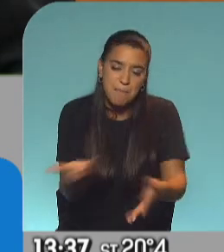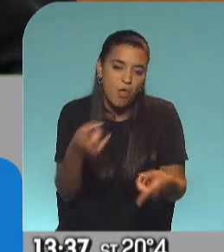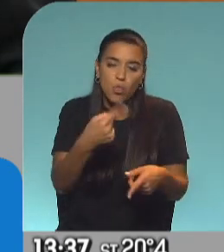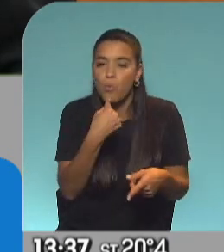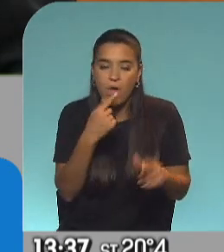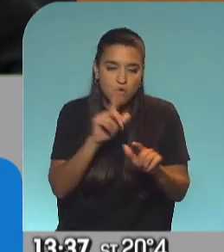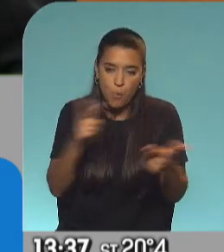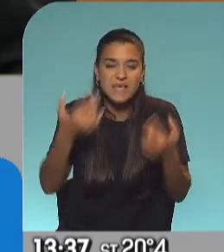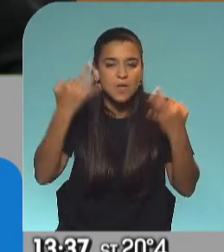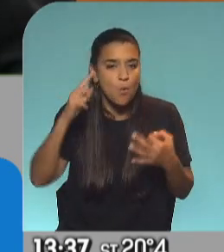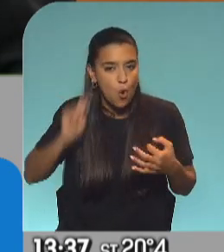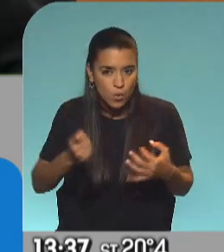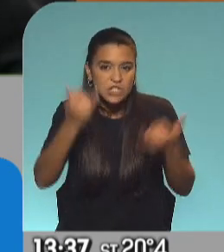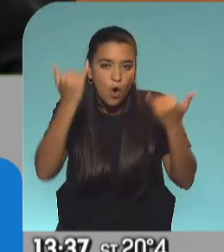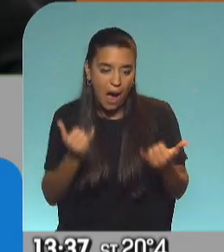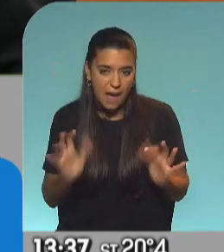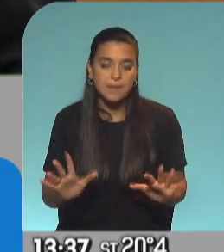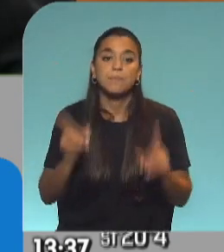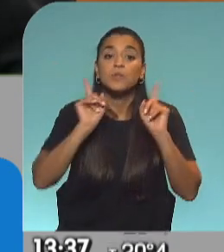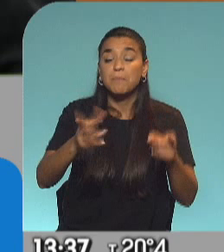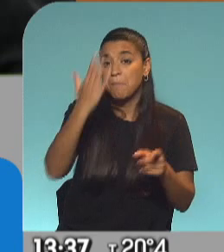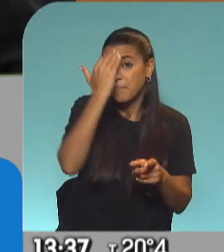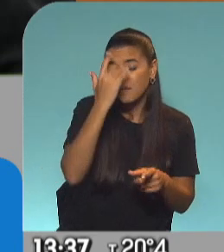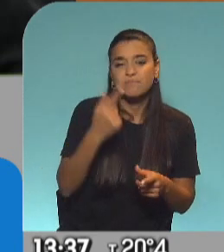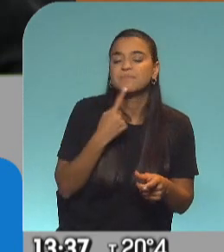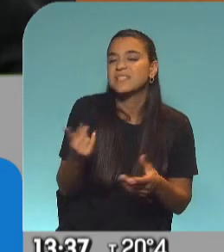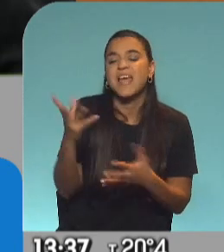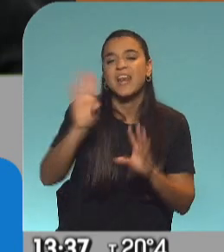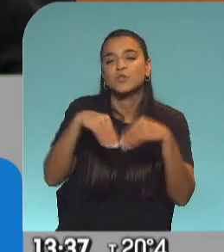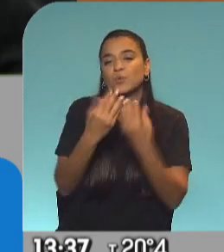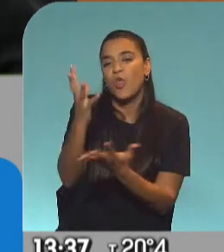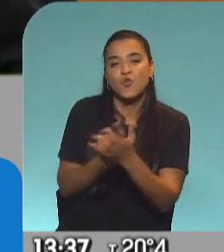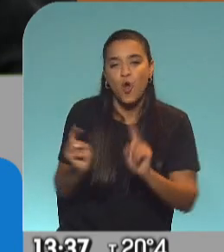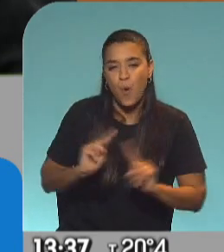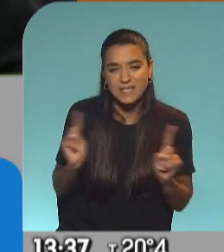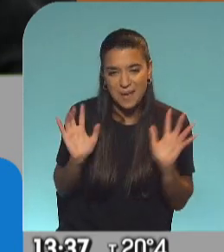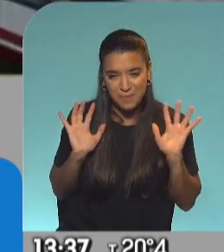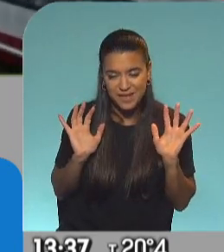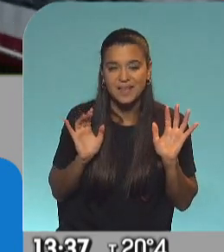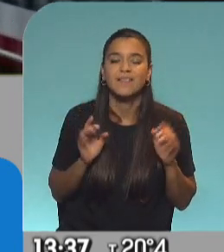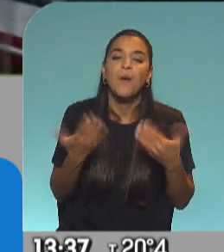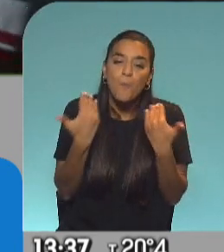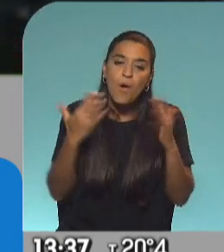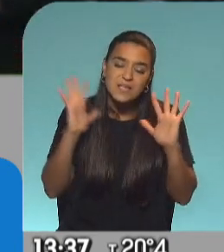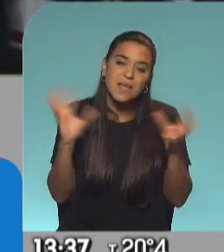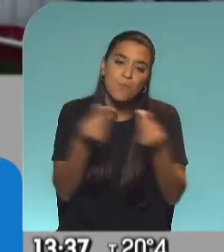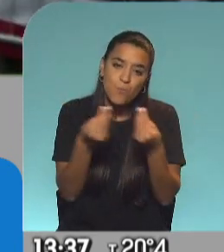duda. También es probable que Trump no acepte el resultado y también es probable que muchos